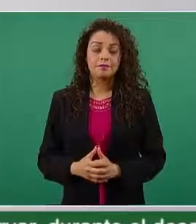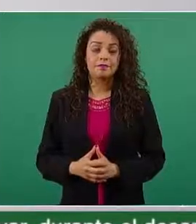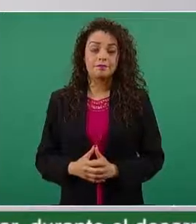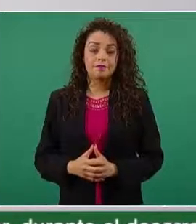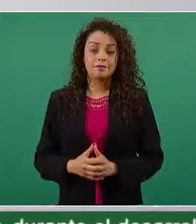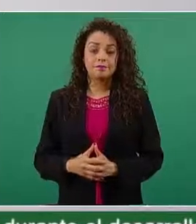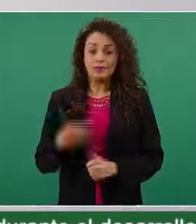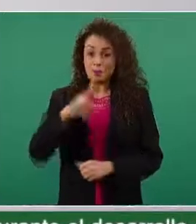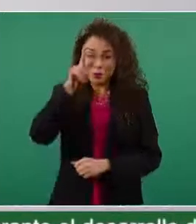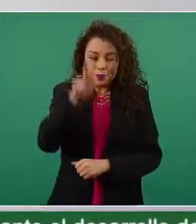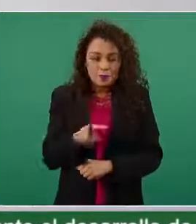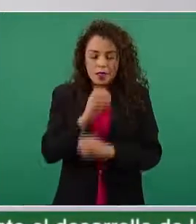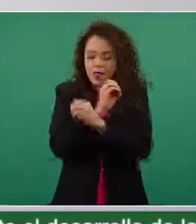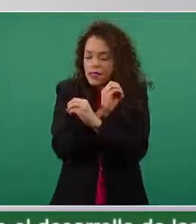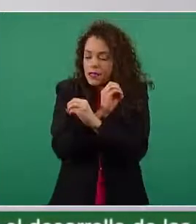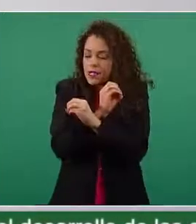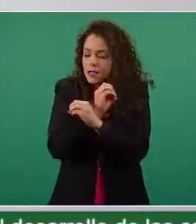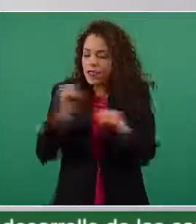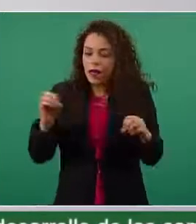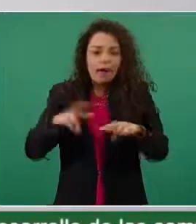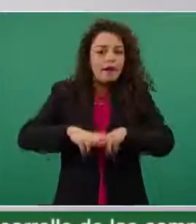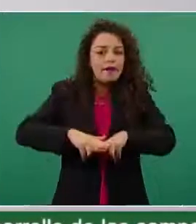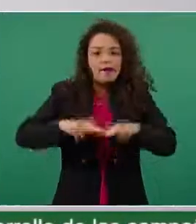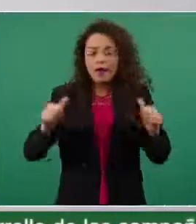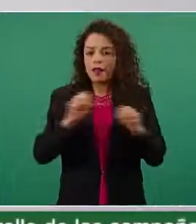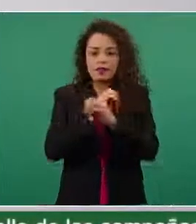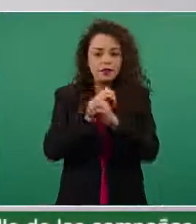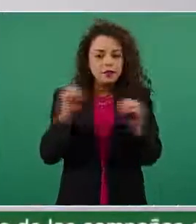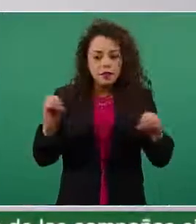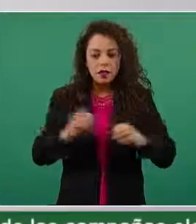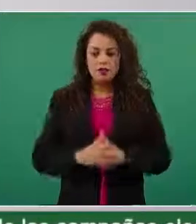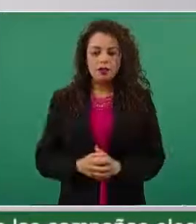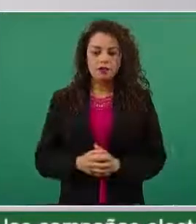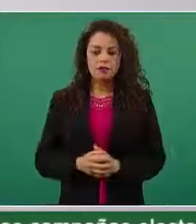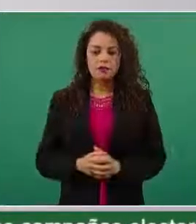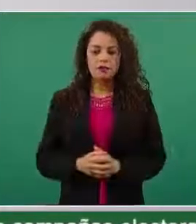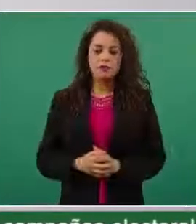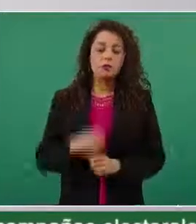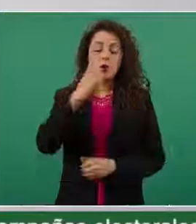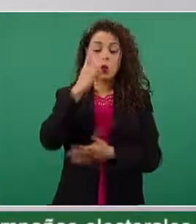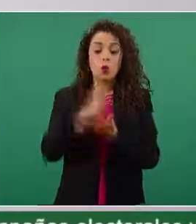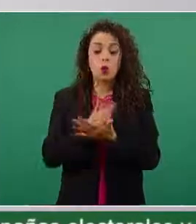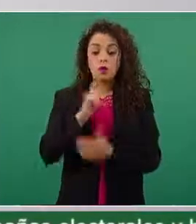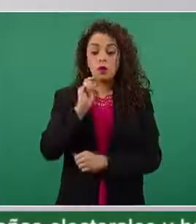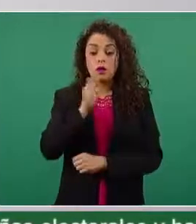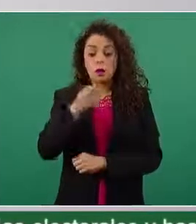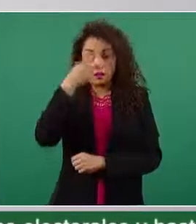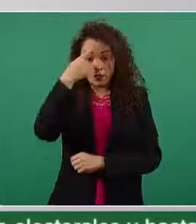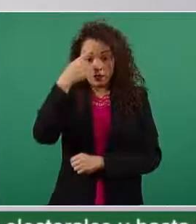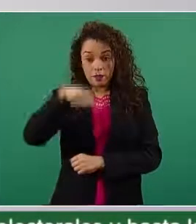de nada, solo cuando se trata de defender intereses creados,